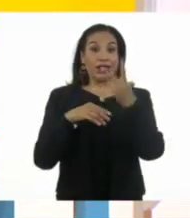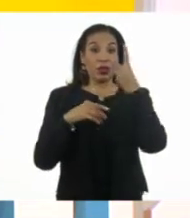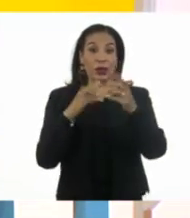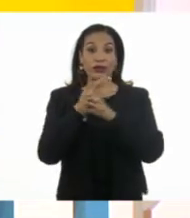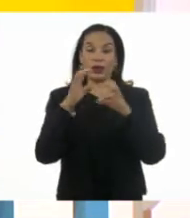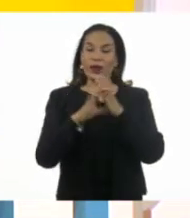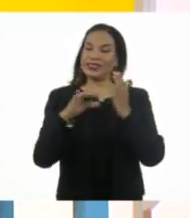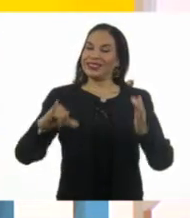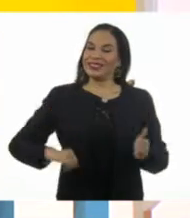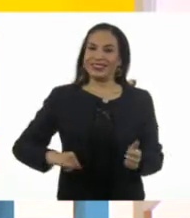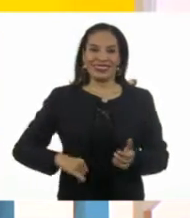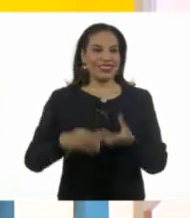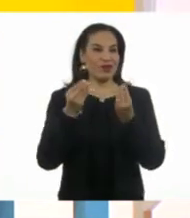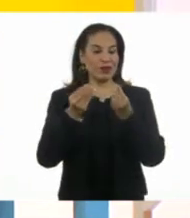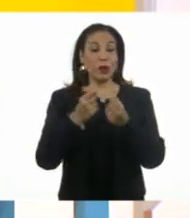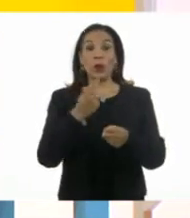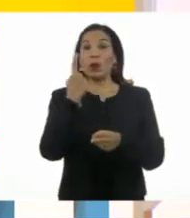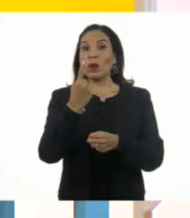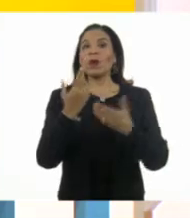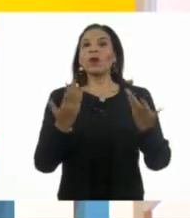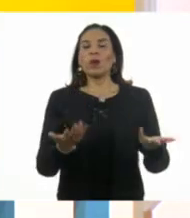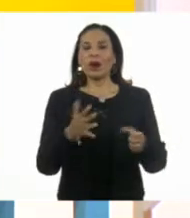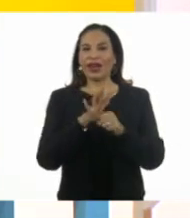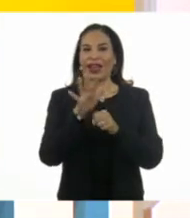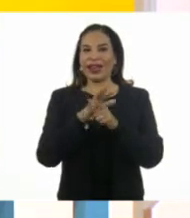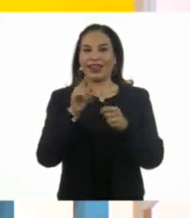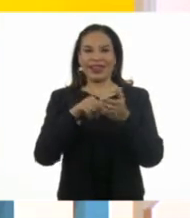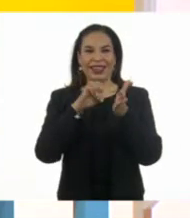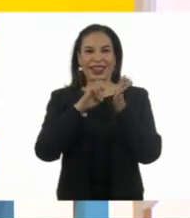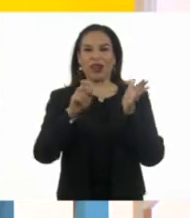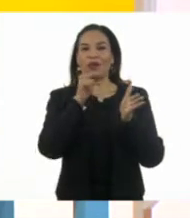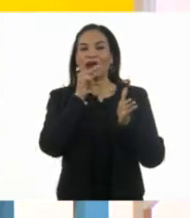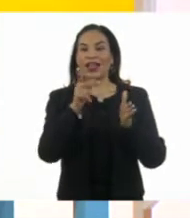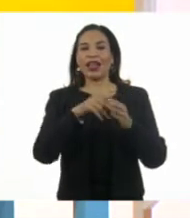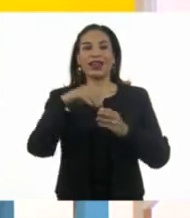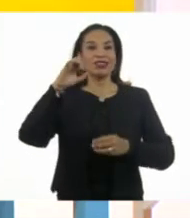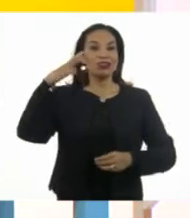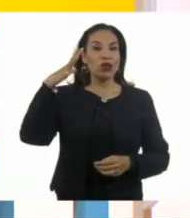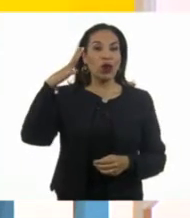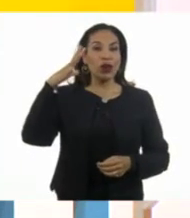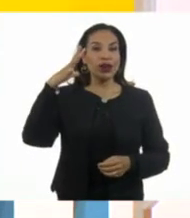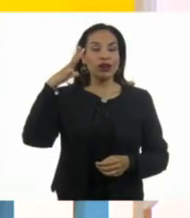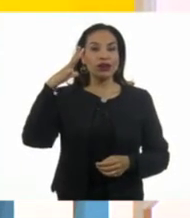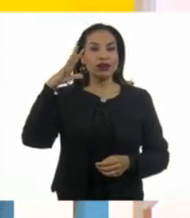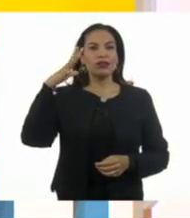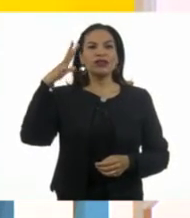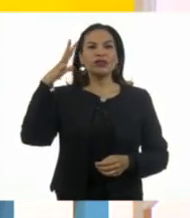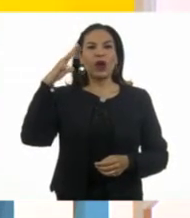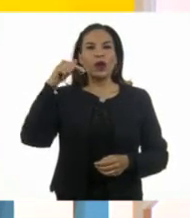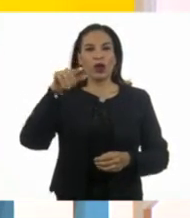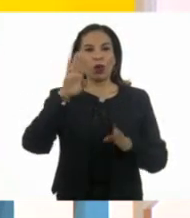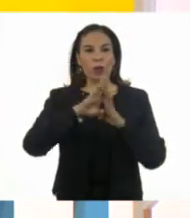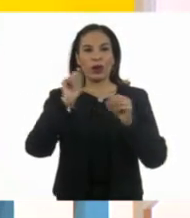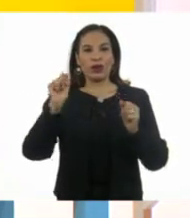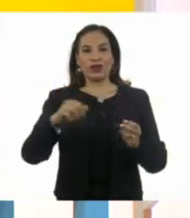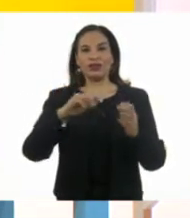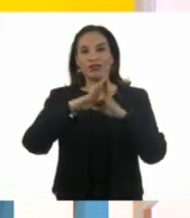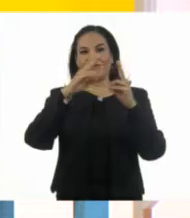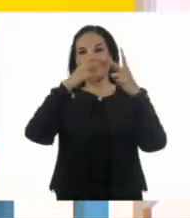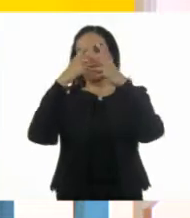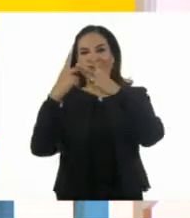cosas muy interesantes. Una que es, por ejemplo, la palabra sol, que el sol es una estrella y